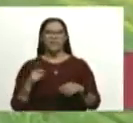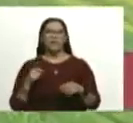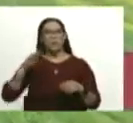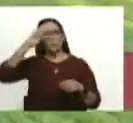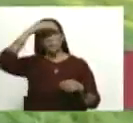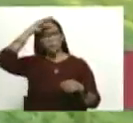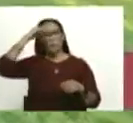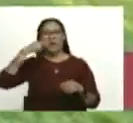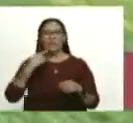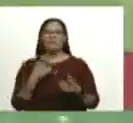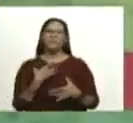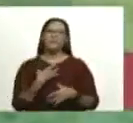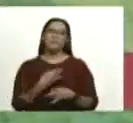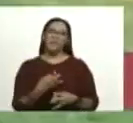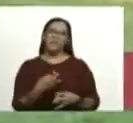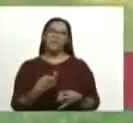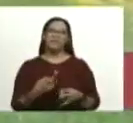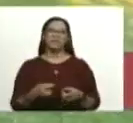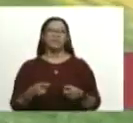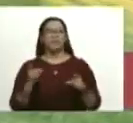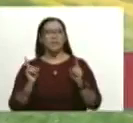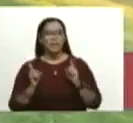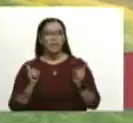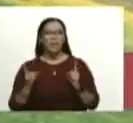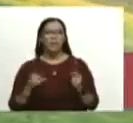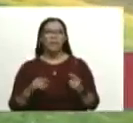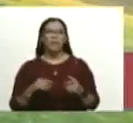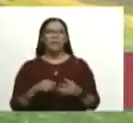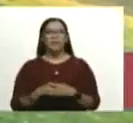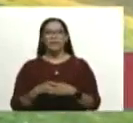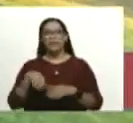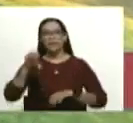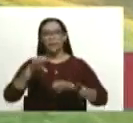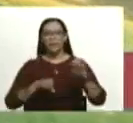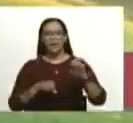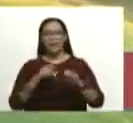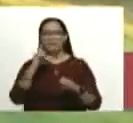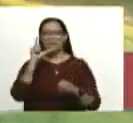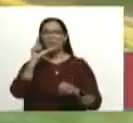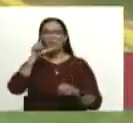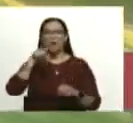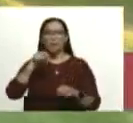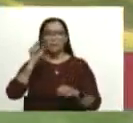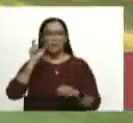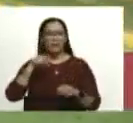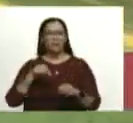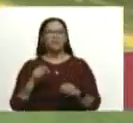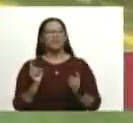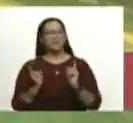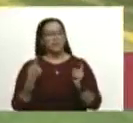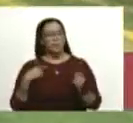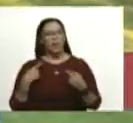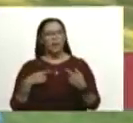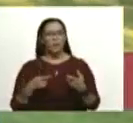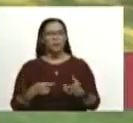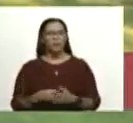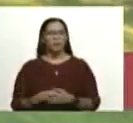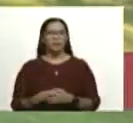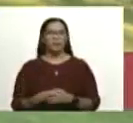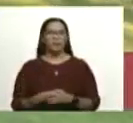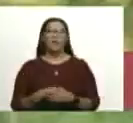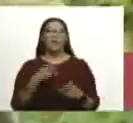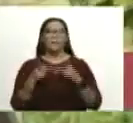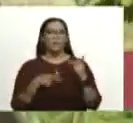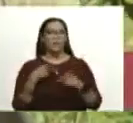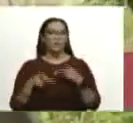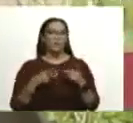manifestado su interés en algunas especies de guacamayas, que aquí nosotros tenemos en algunos excedentes en zoológicos, también producto de